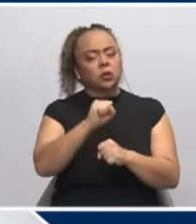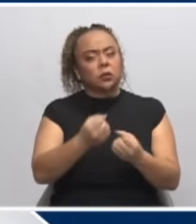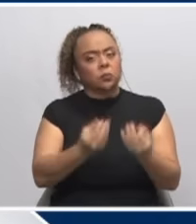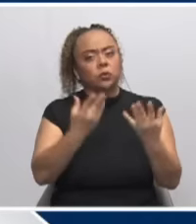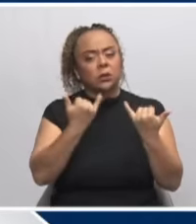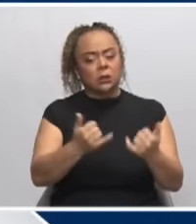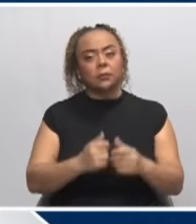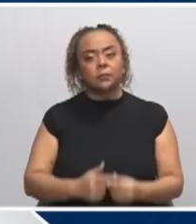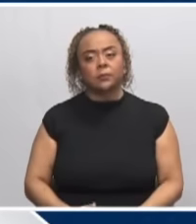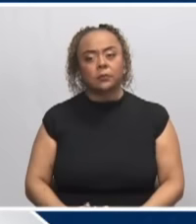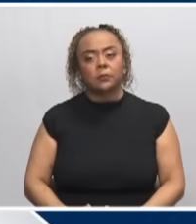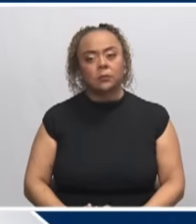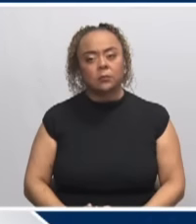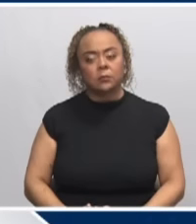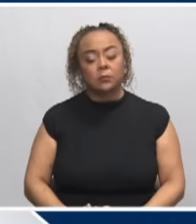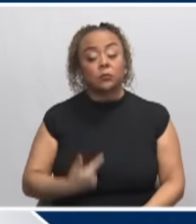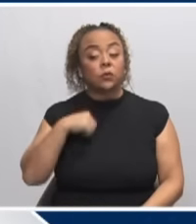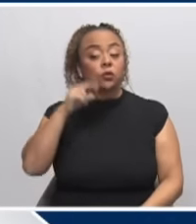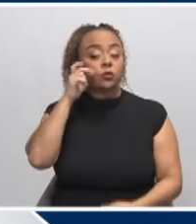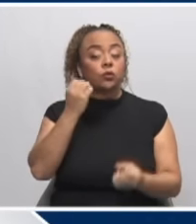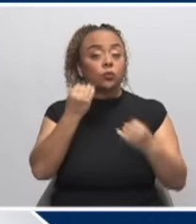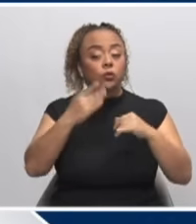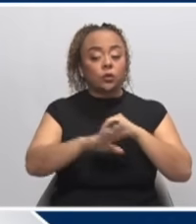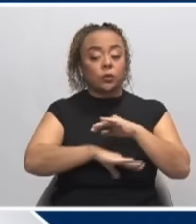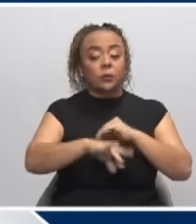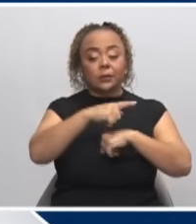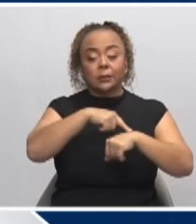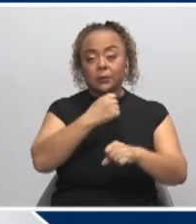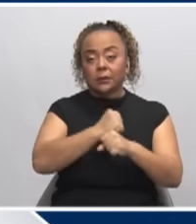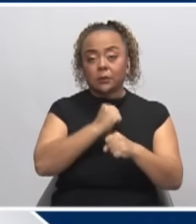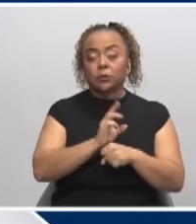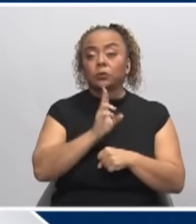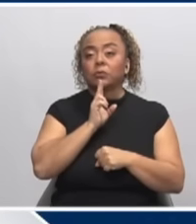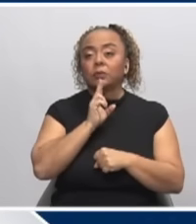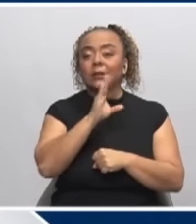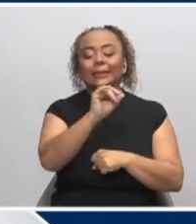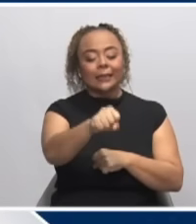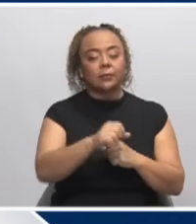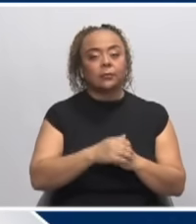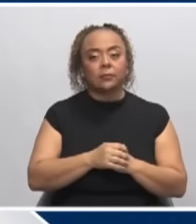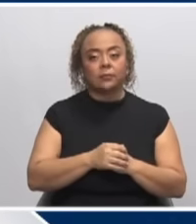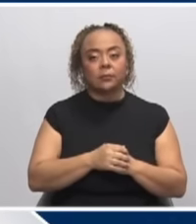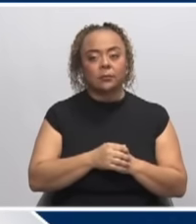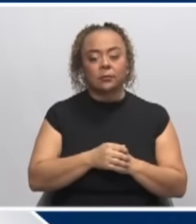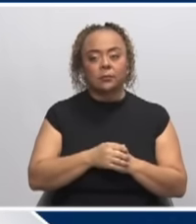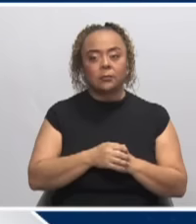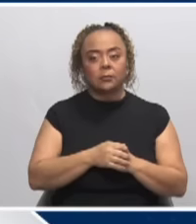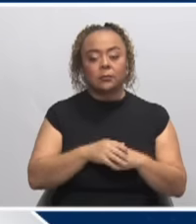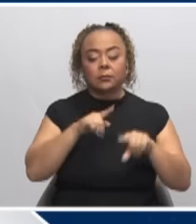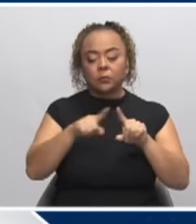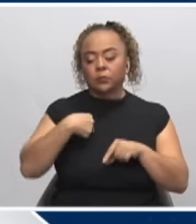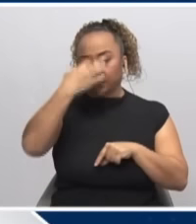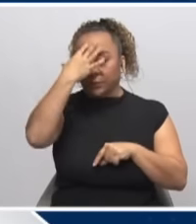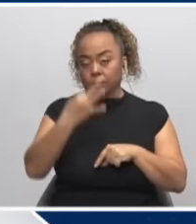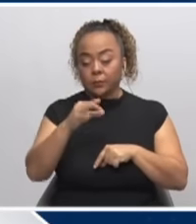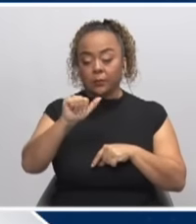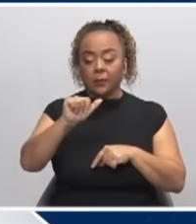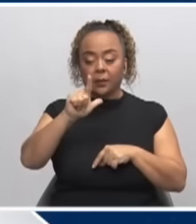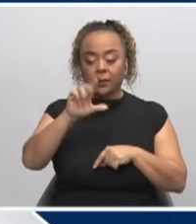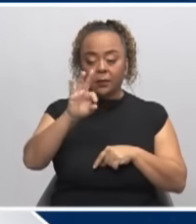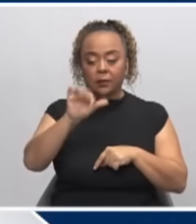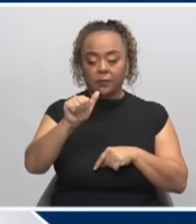Yo escucho mucho el argumento del tiempo de trabajo de Honduras y sí pero yo creo que al